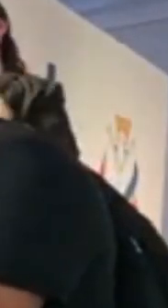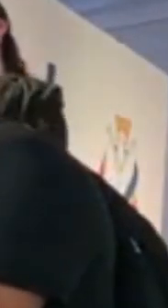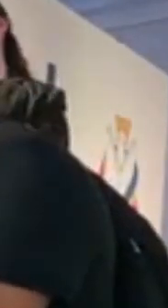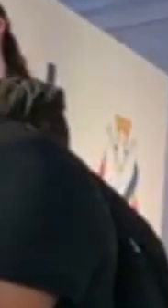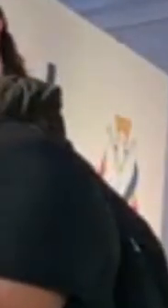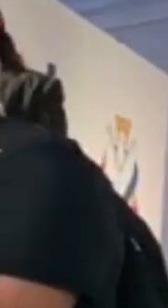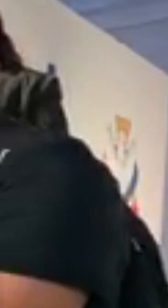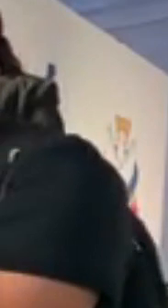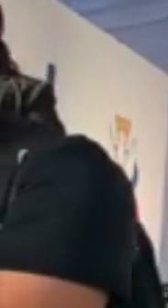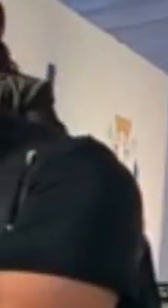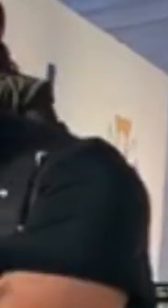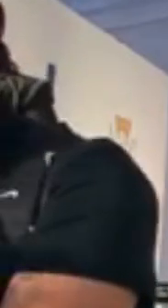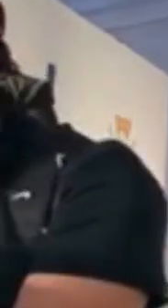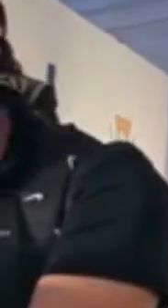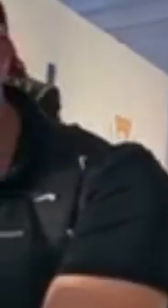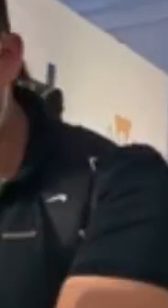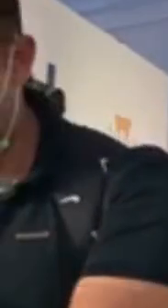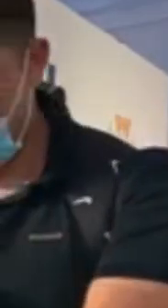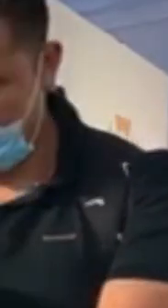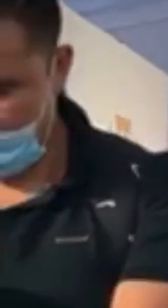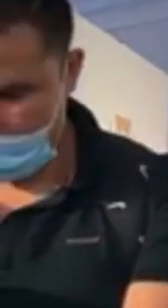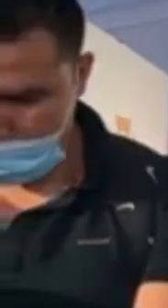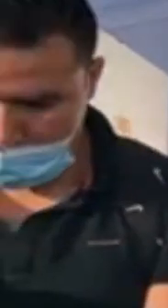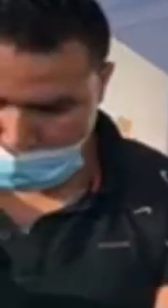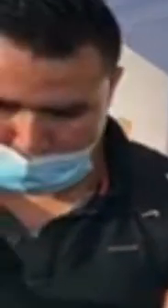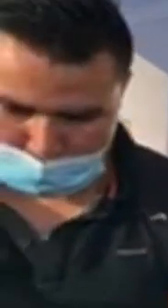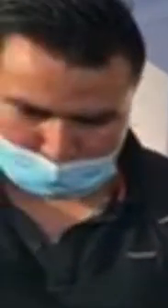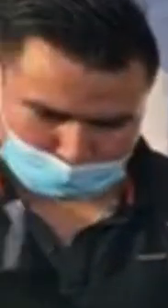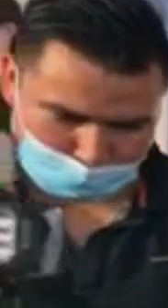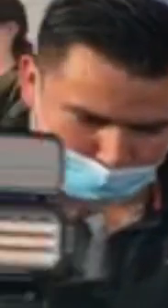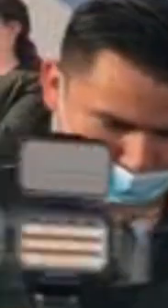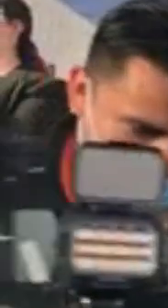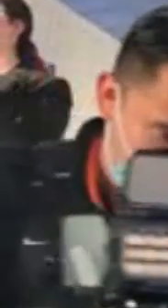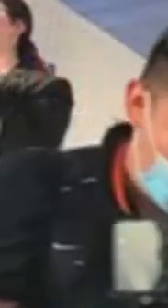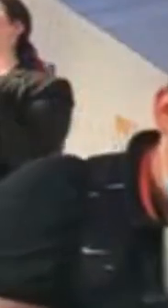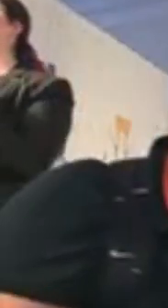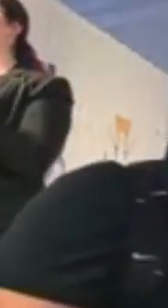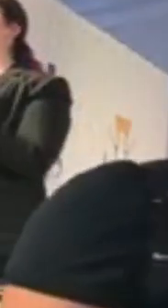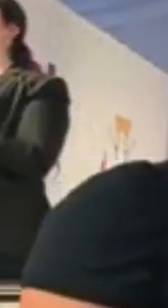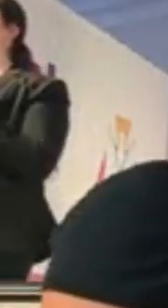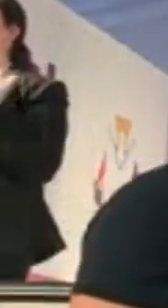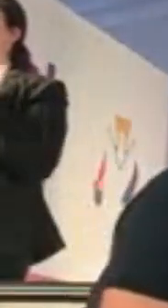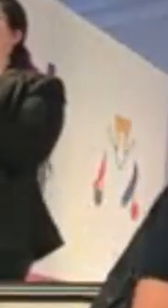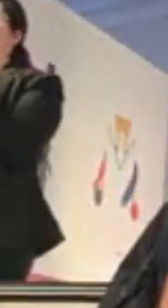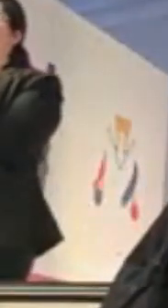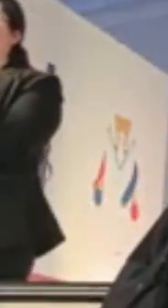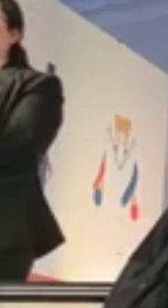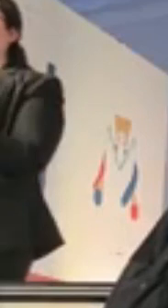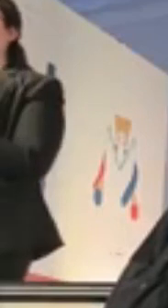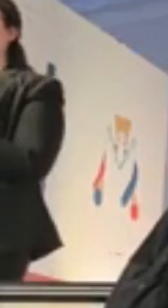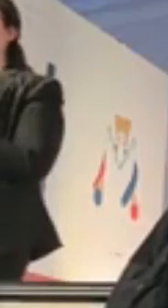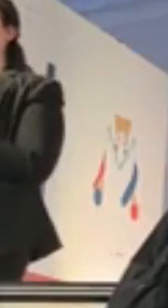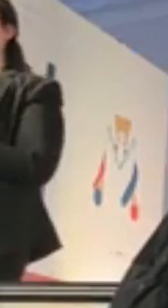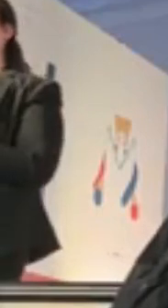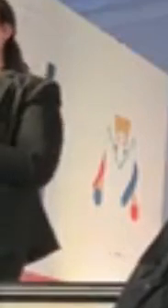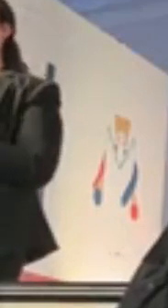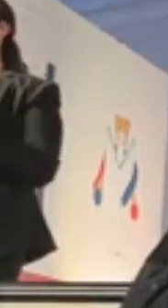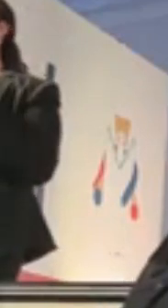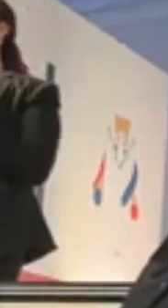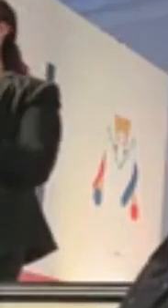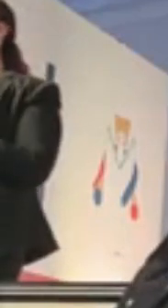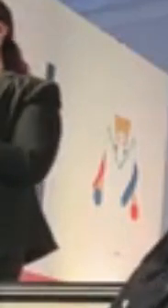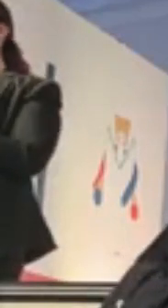Y quiero decir que sin México y sin el papel de mis maestros en la UNAM, en especial el doctor John Sachs Fernández, que fue mi